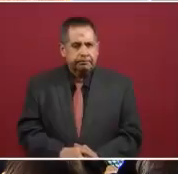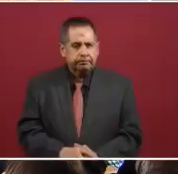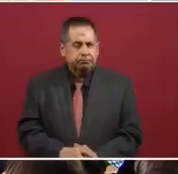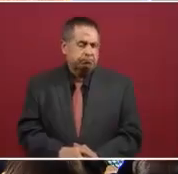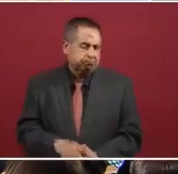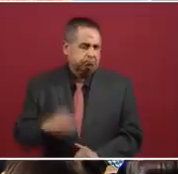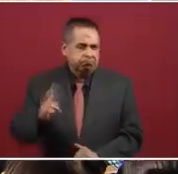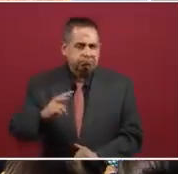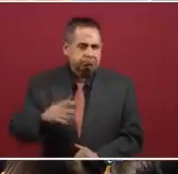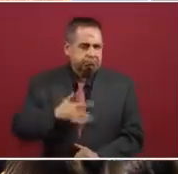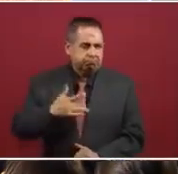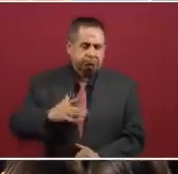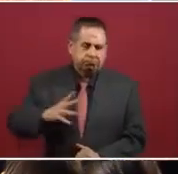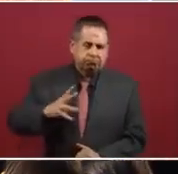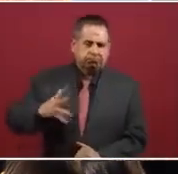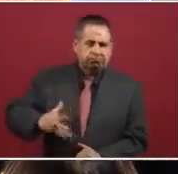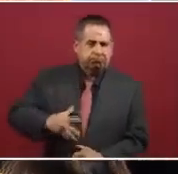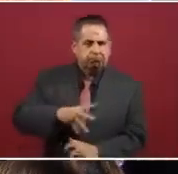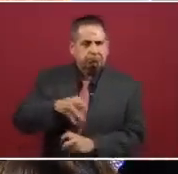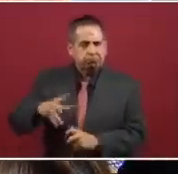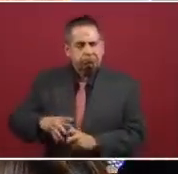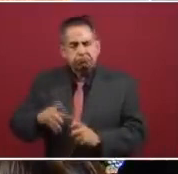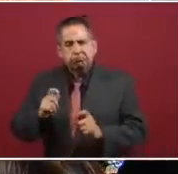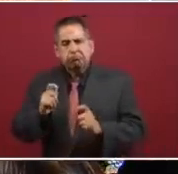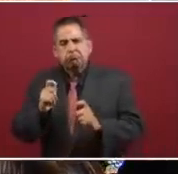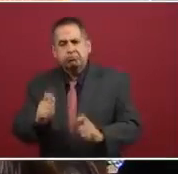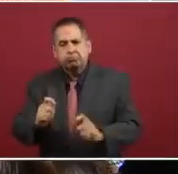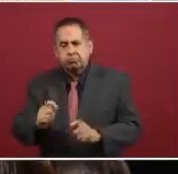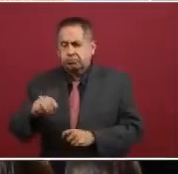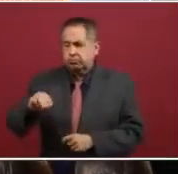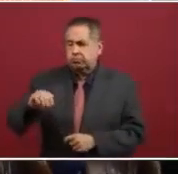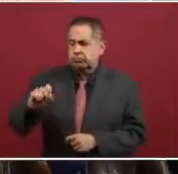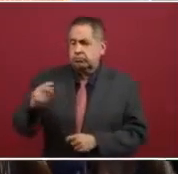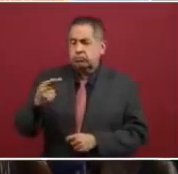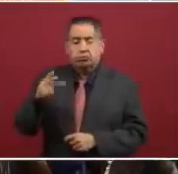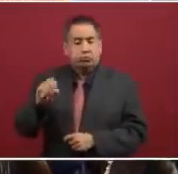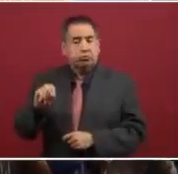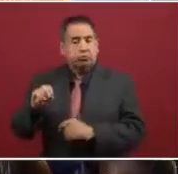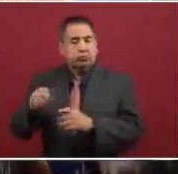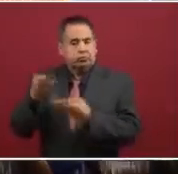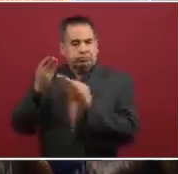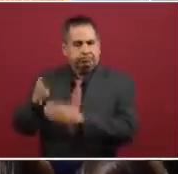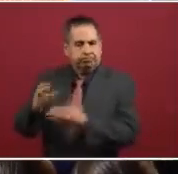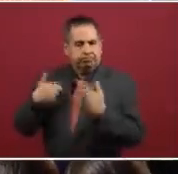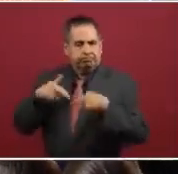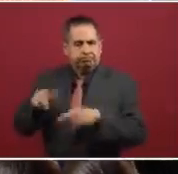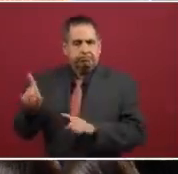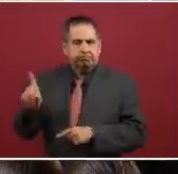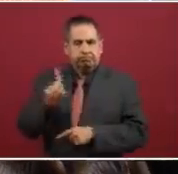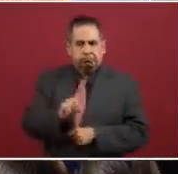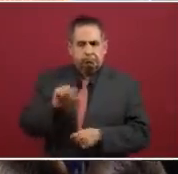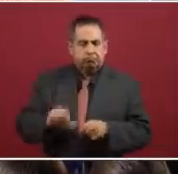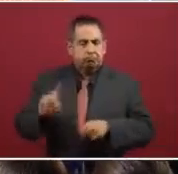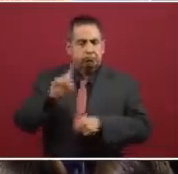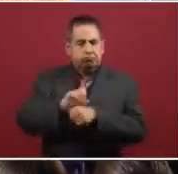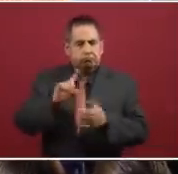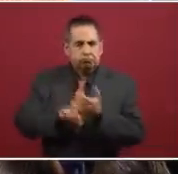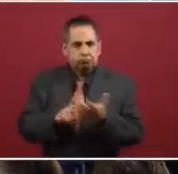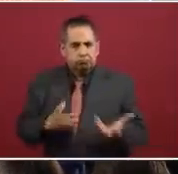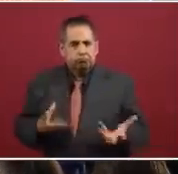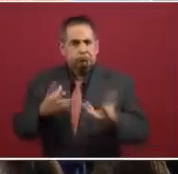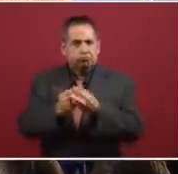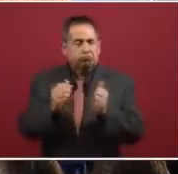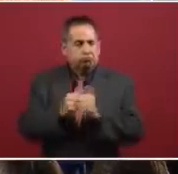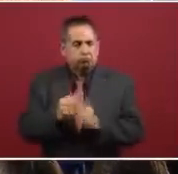Es un honor para mí representar a Mizuho el día de hoy, estar juntos